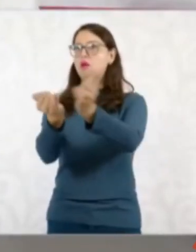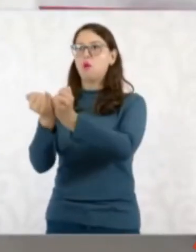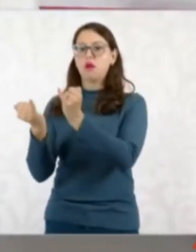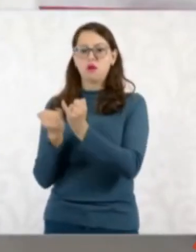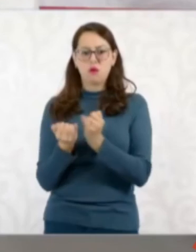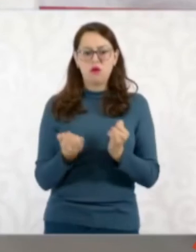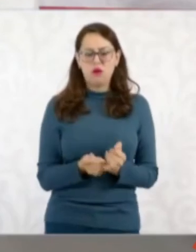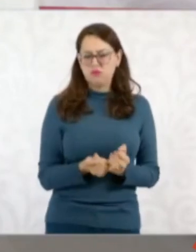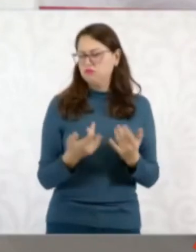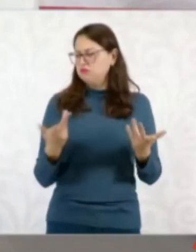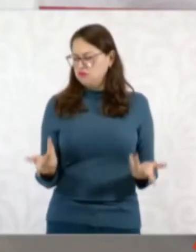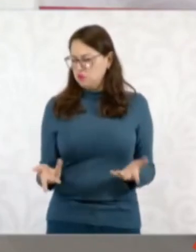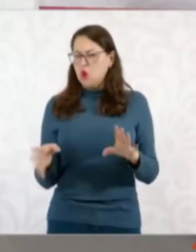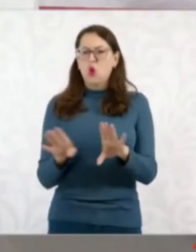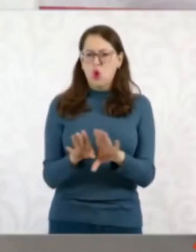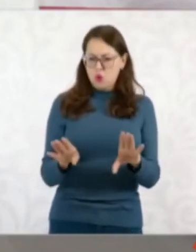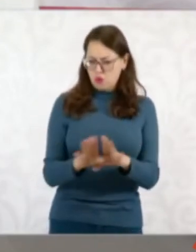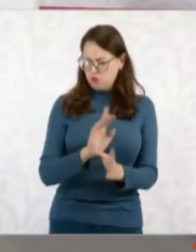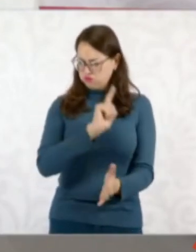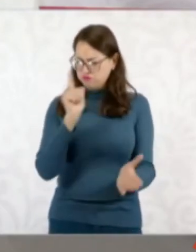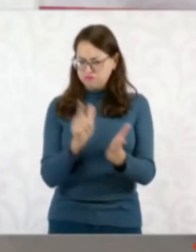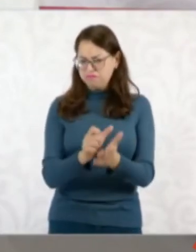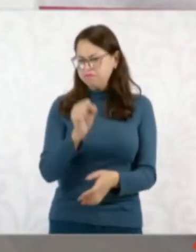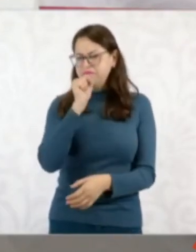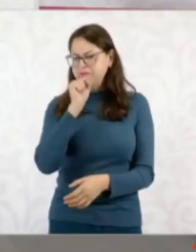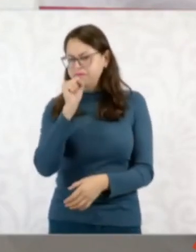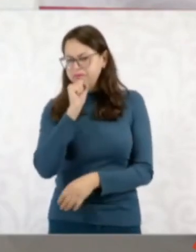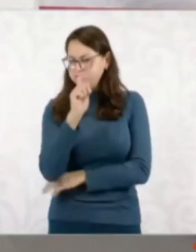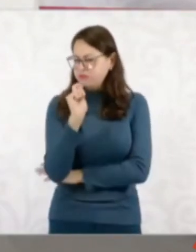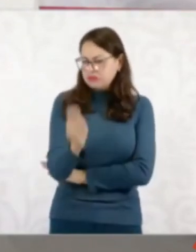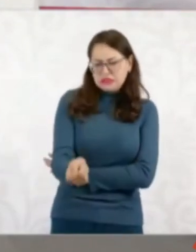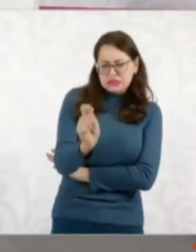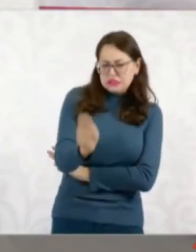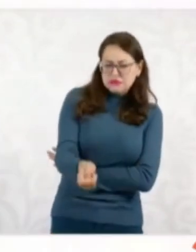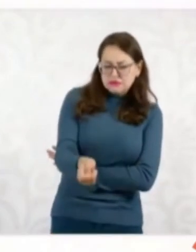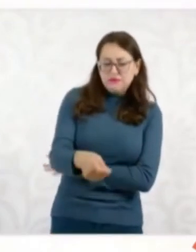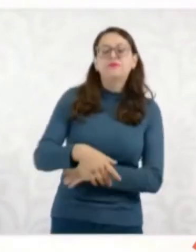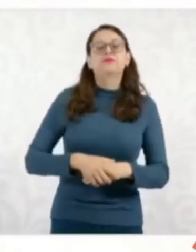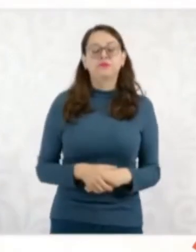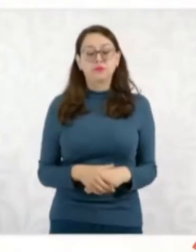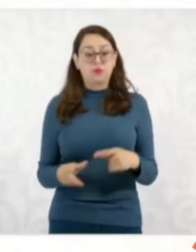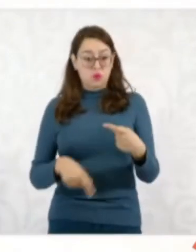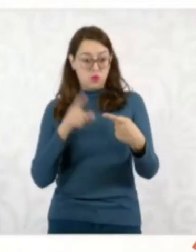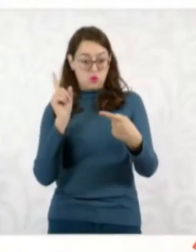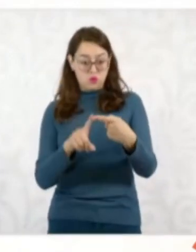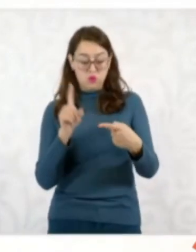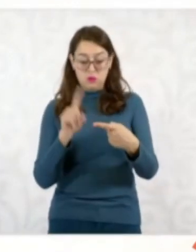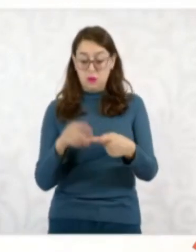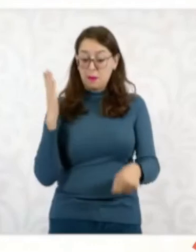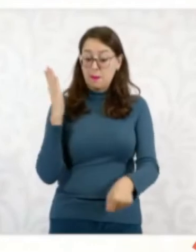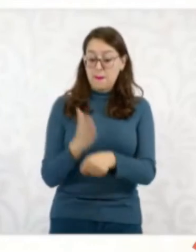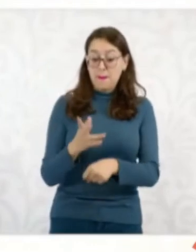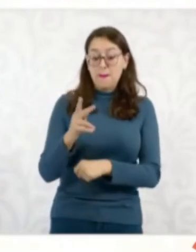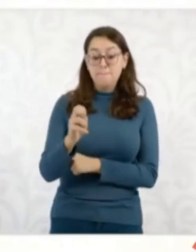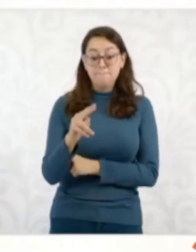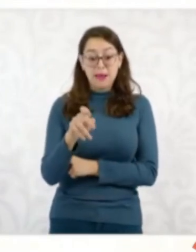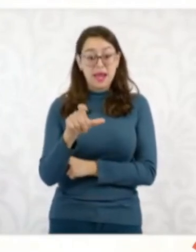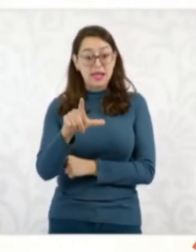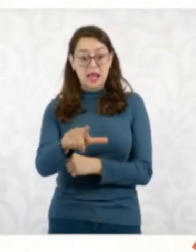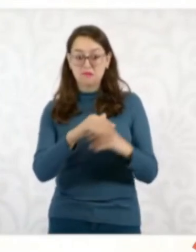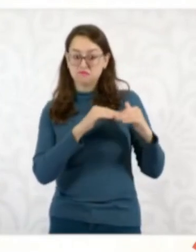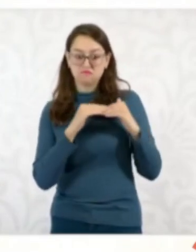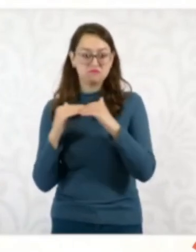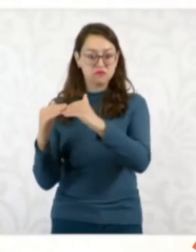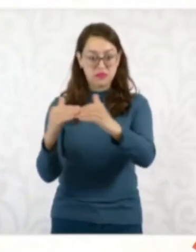Adelante. Número 1, se homologa el tipo penal. Comete el delito de feminicidio